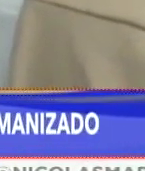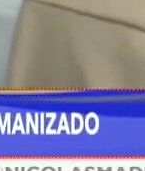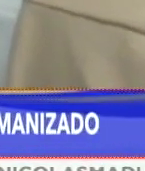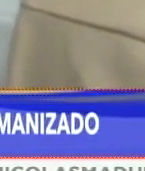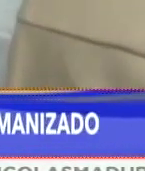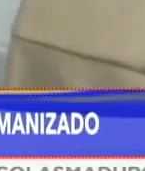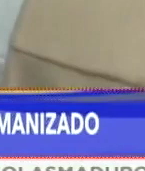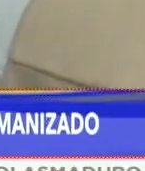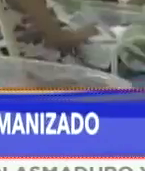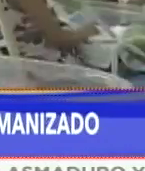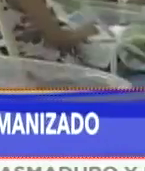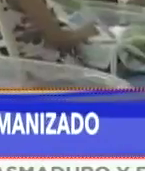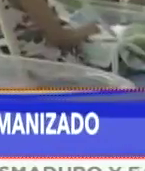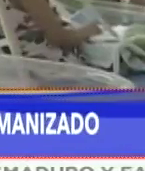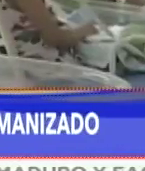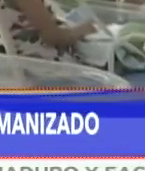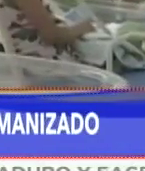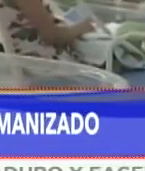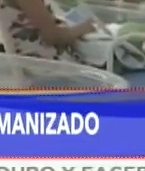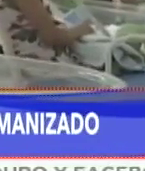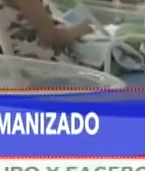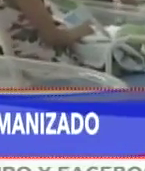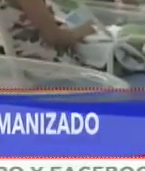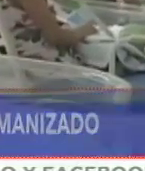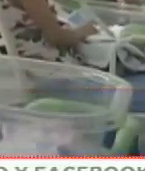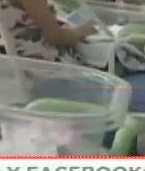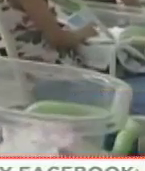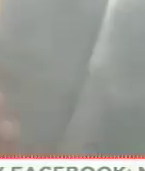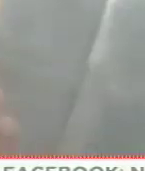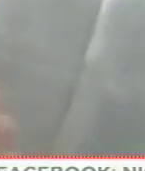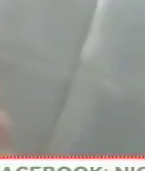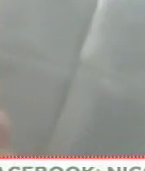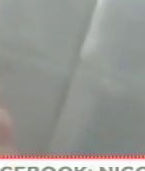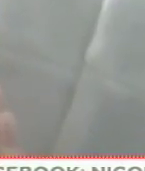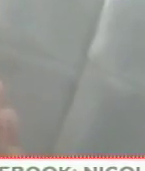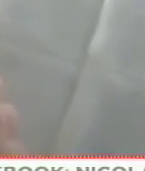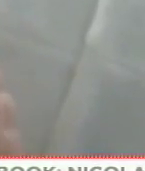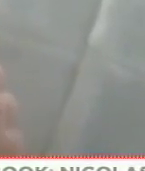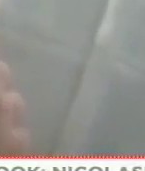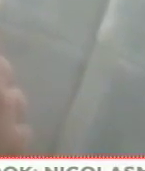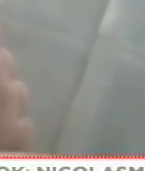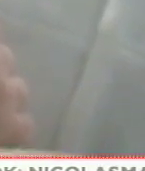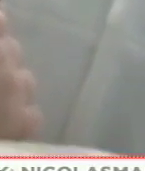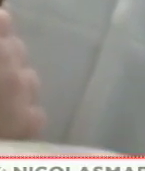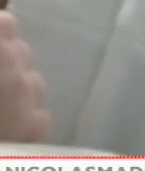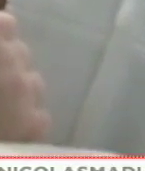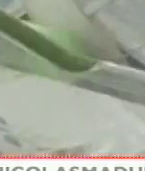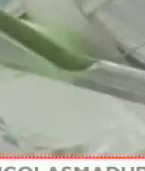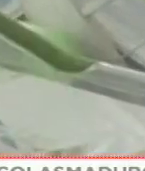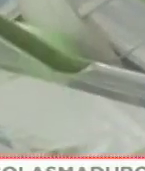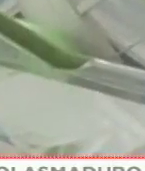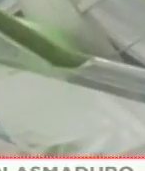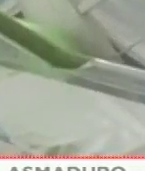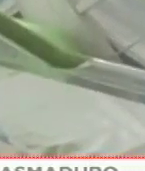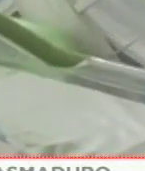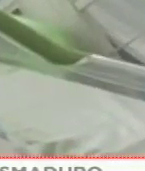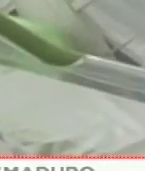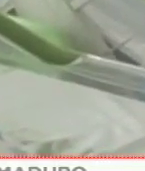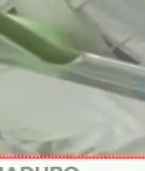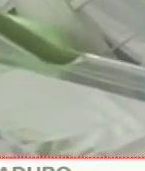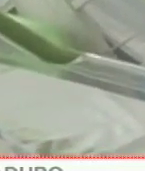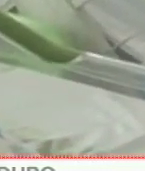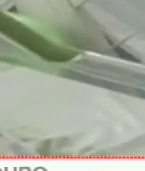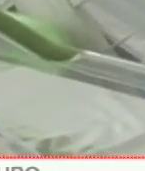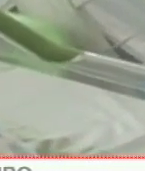plan de sensibilización, formación y actualización del equipo de salud de la Clínica Maternidad Santa Ana, el cual